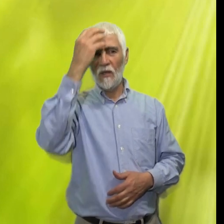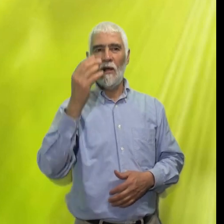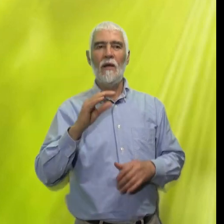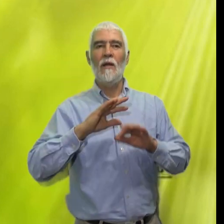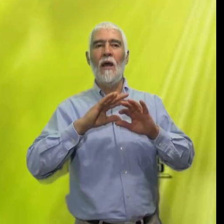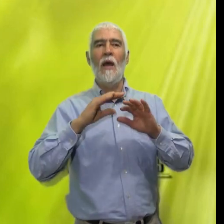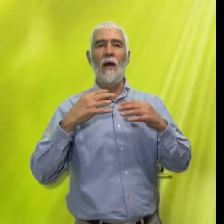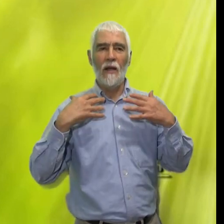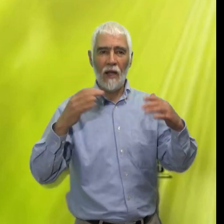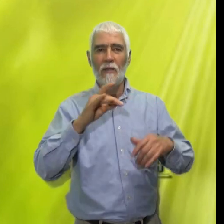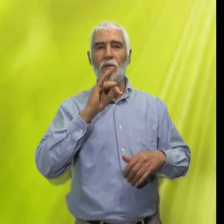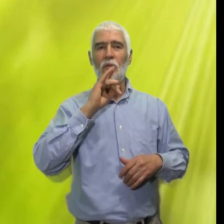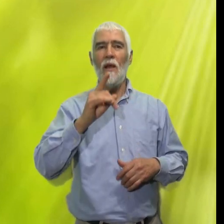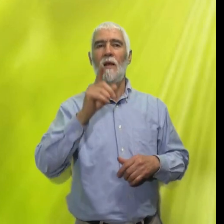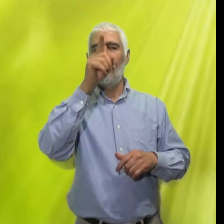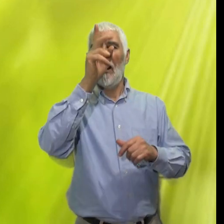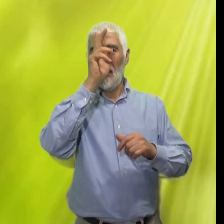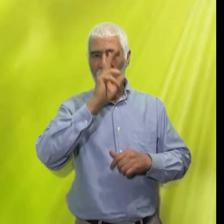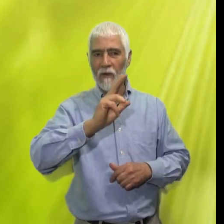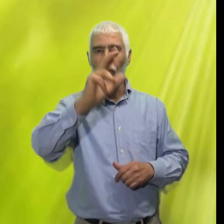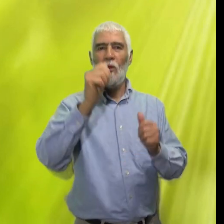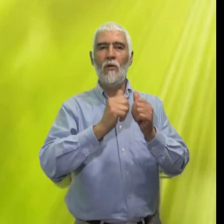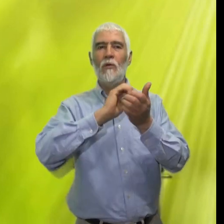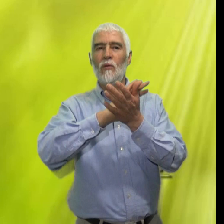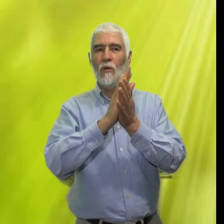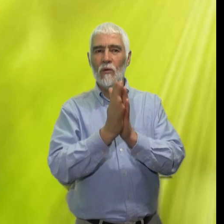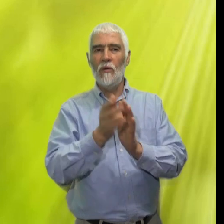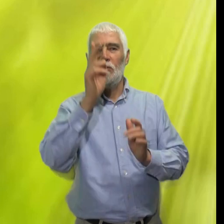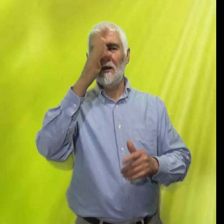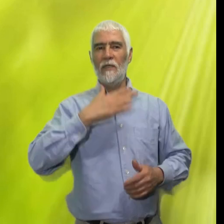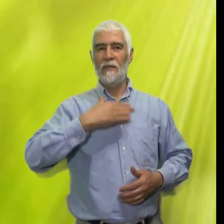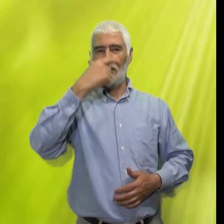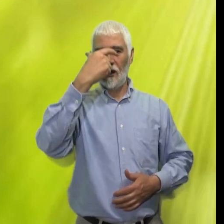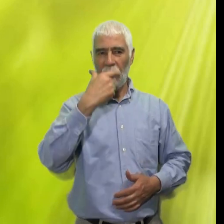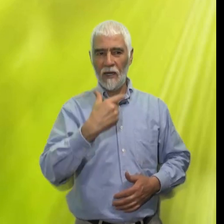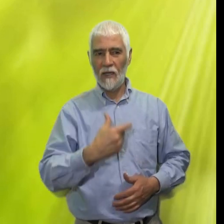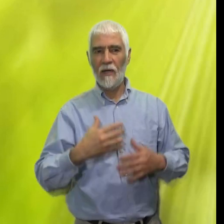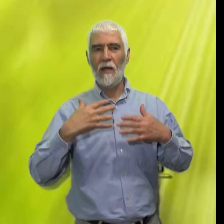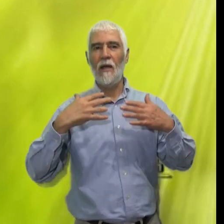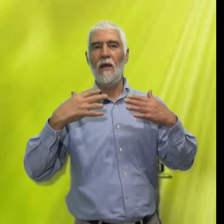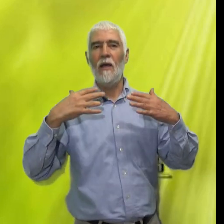Grande eres tú, te alabaré, con todo mi ser,